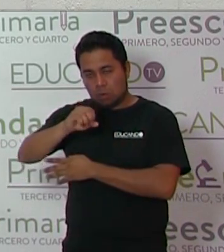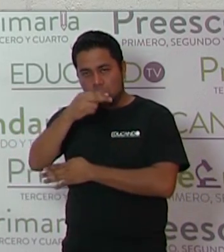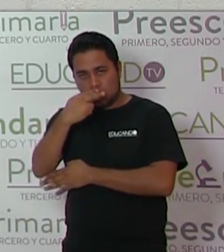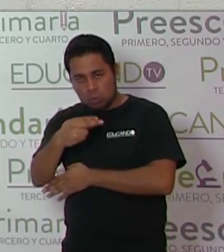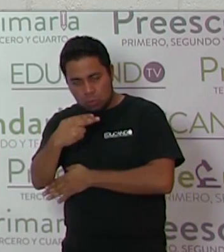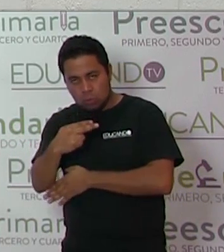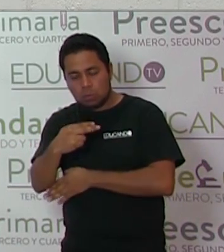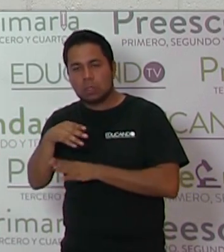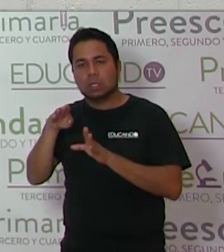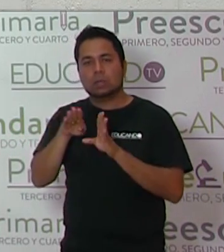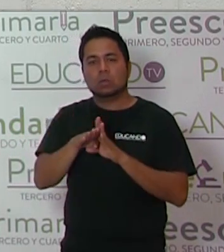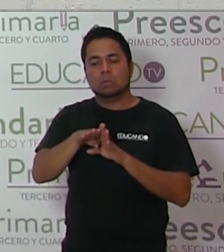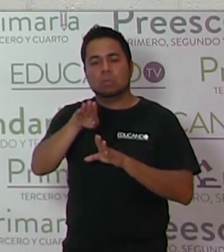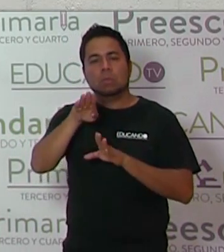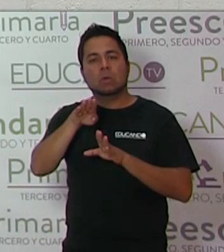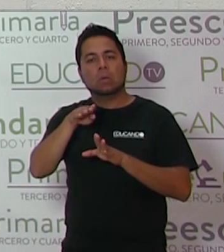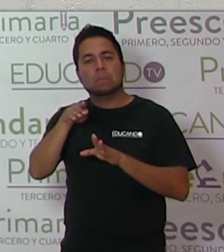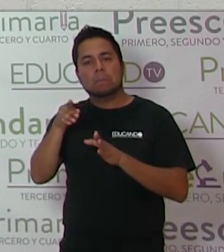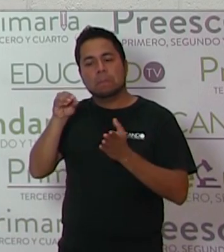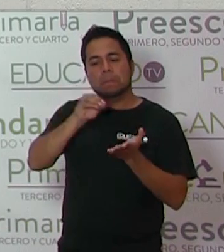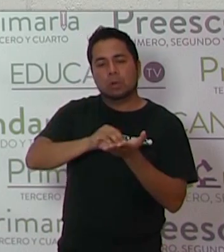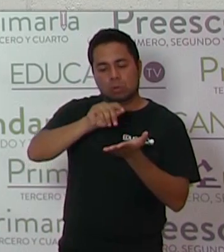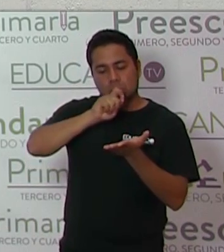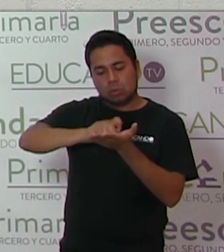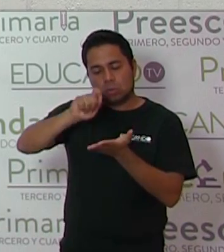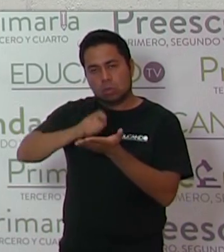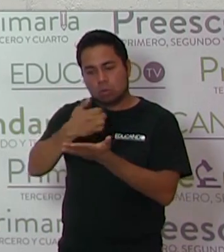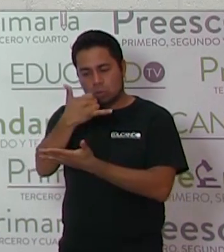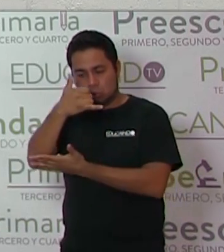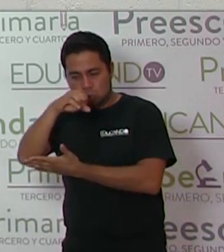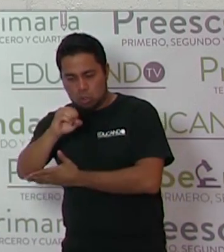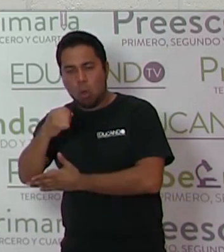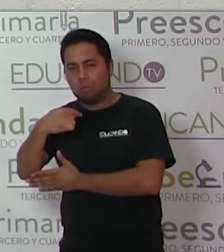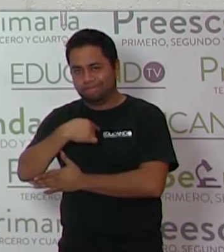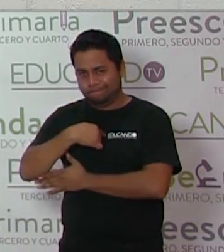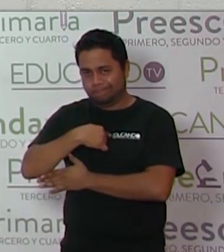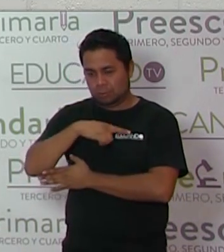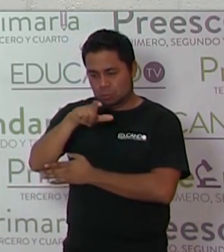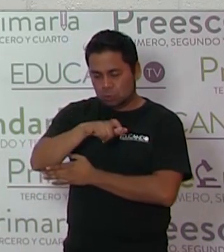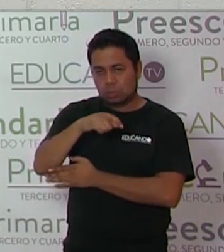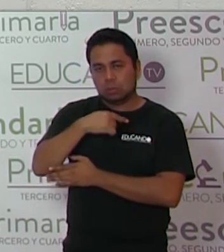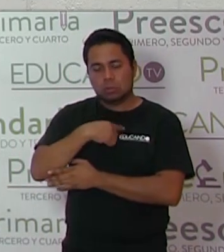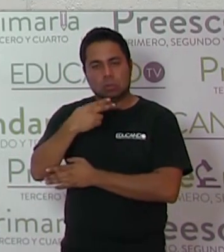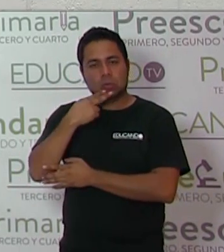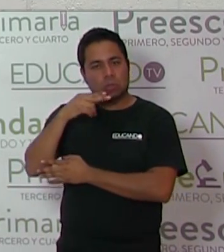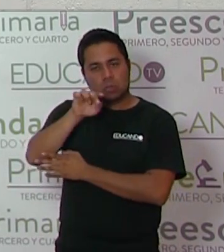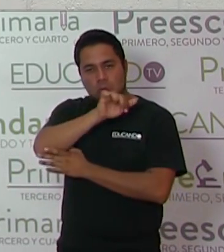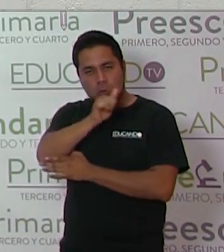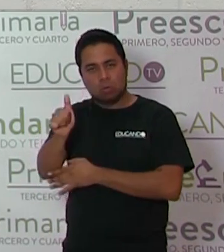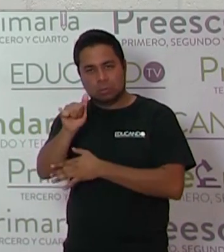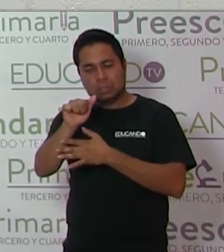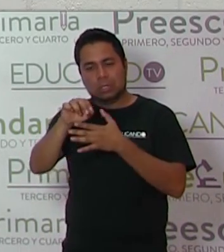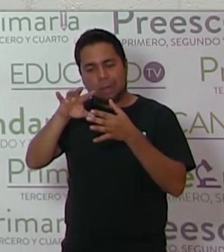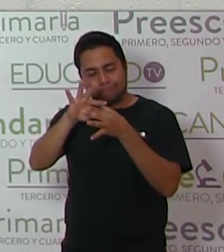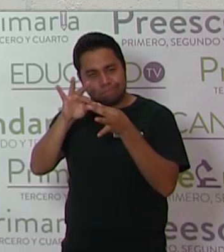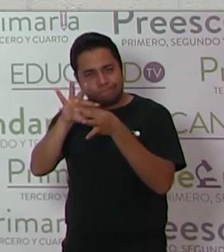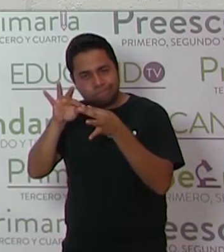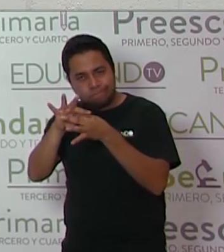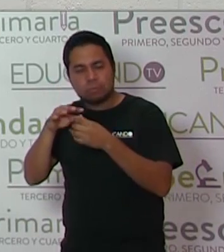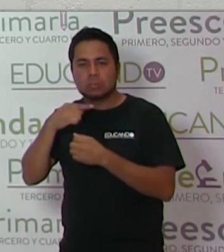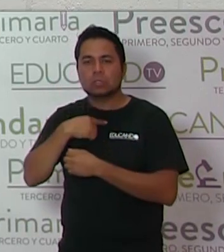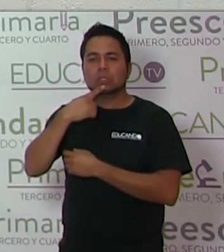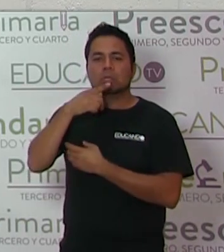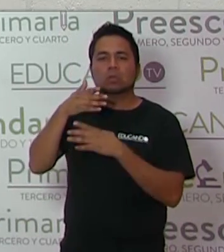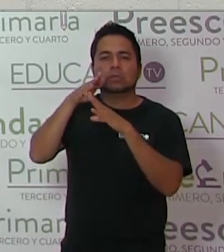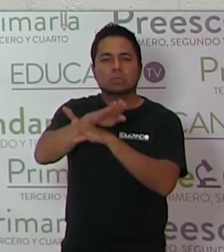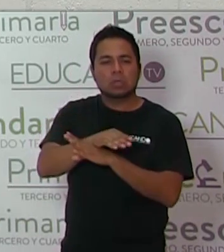pronombre es desde la perspectiva del yo. Ahora, cuando hacemos otro tipo de narración, que hablamos